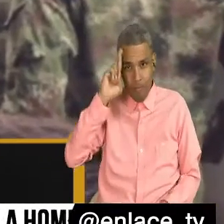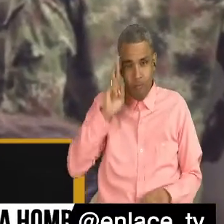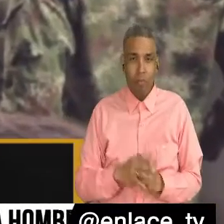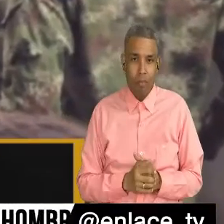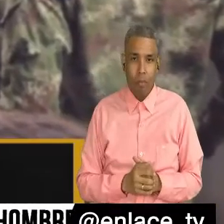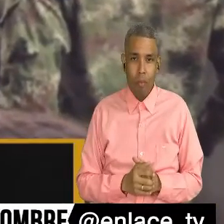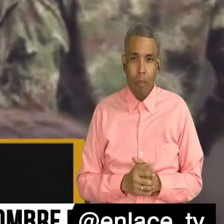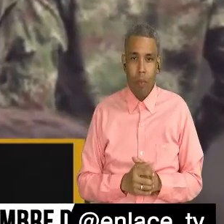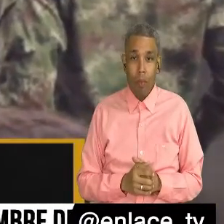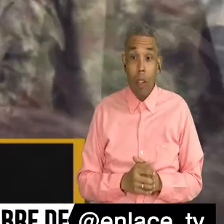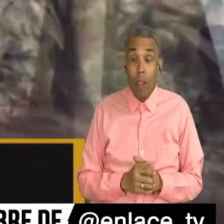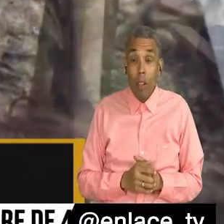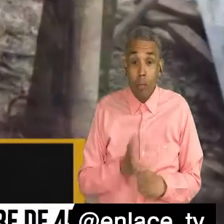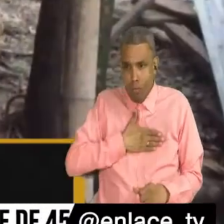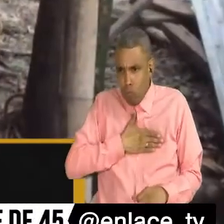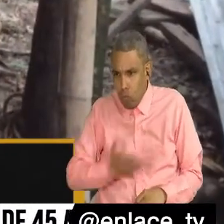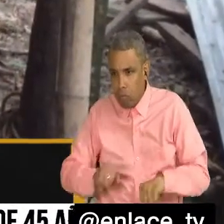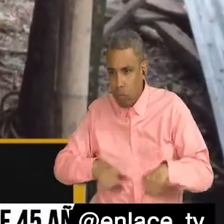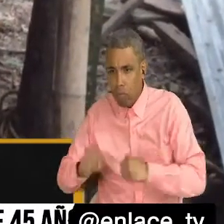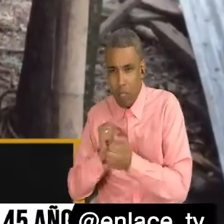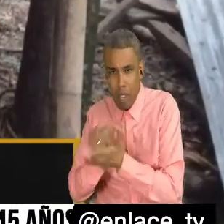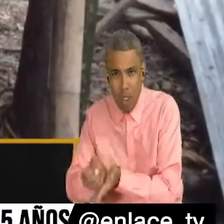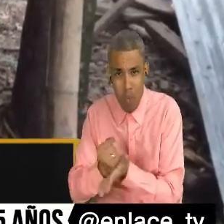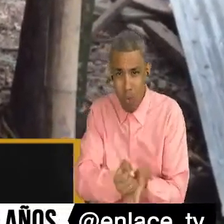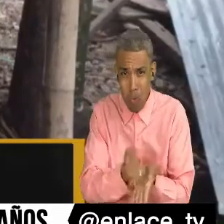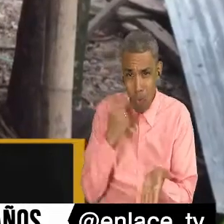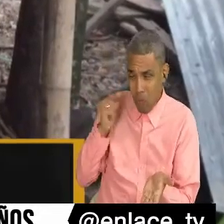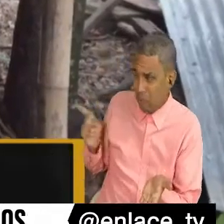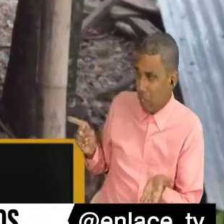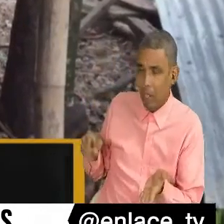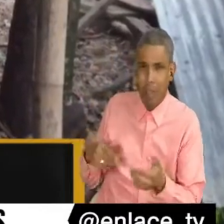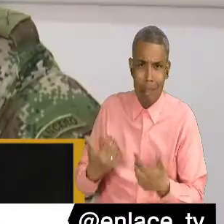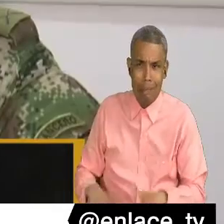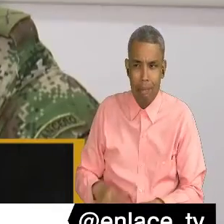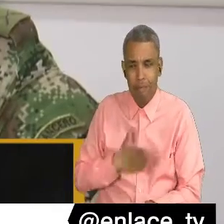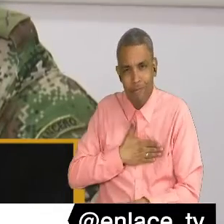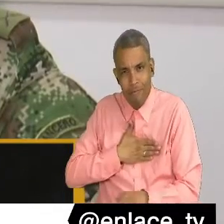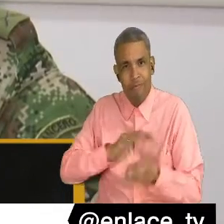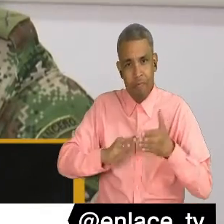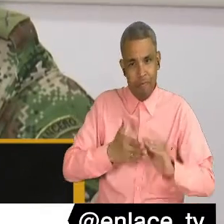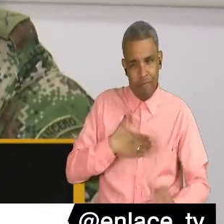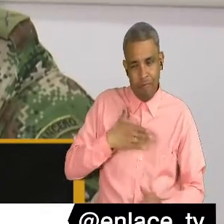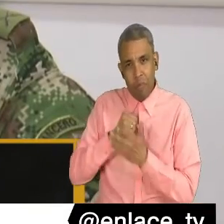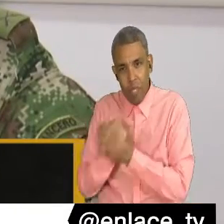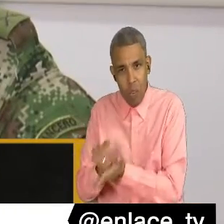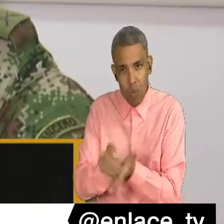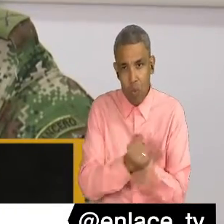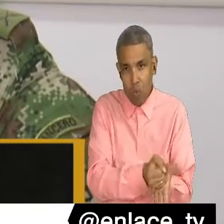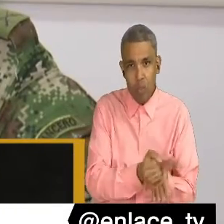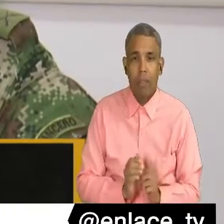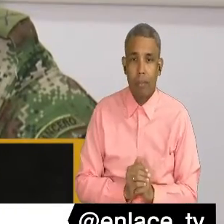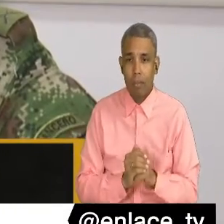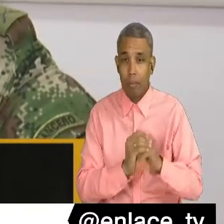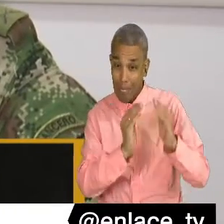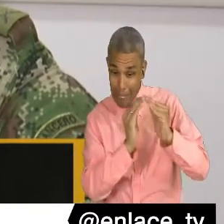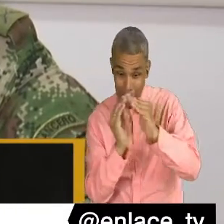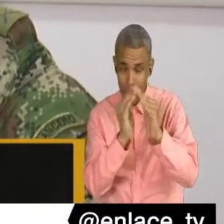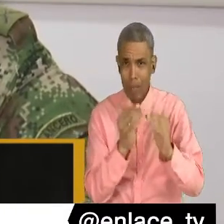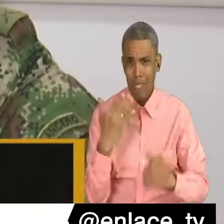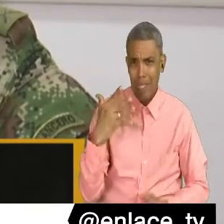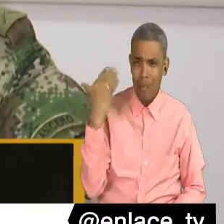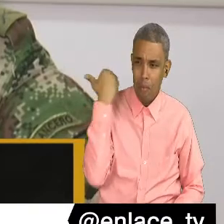trabajan para recuperar algunos predios que quedaron así, parcialmente destruidos. Como 5 casas afectadas, pero una fue la más afectada, que